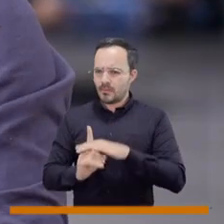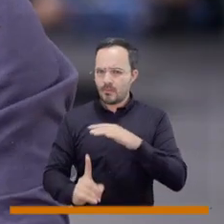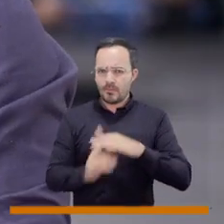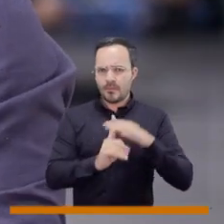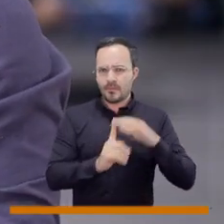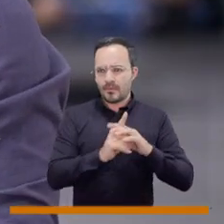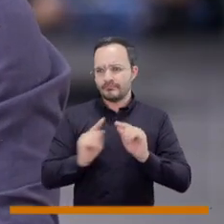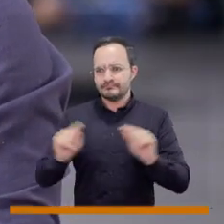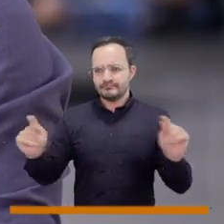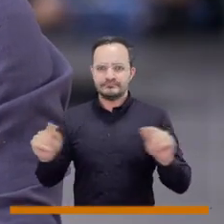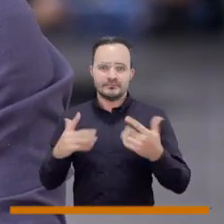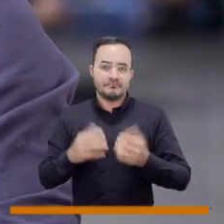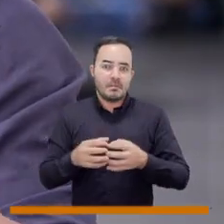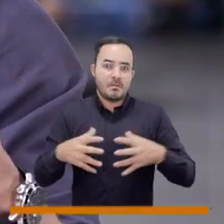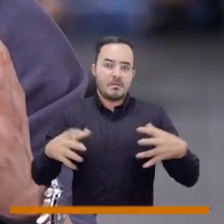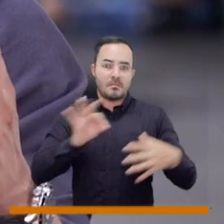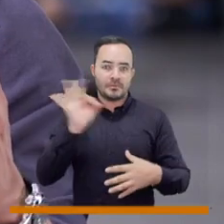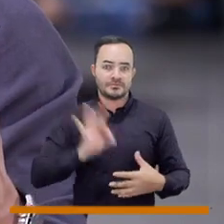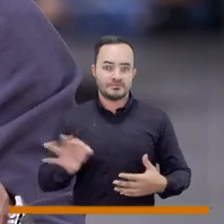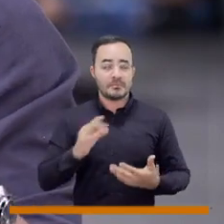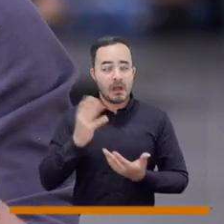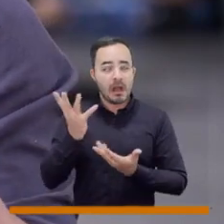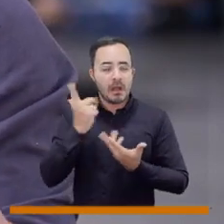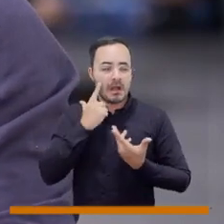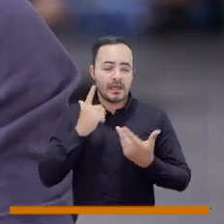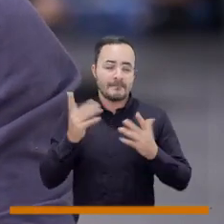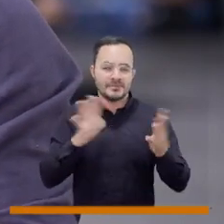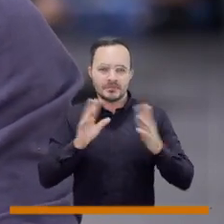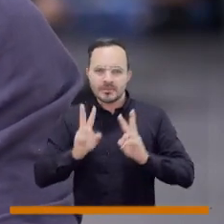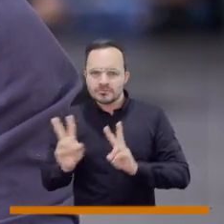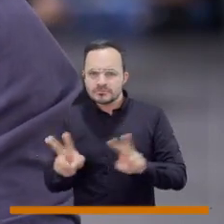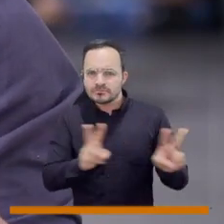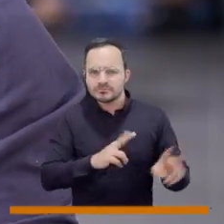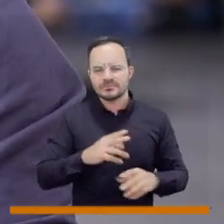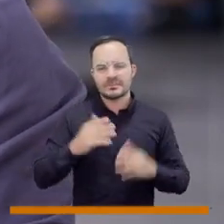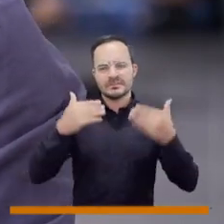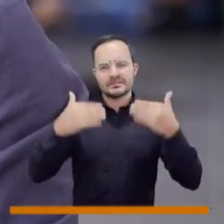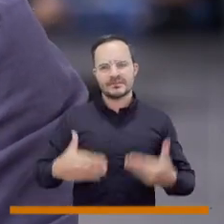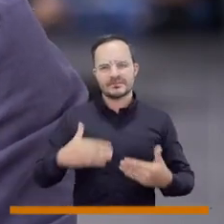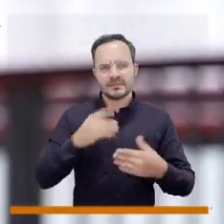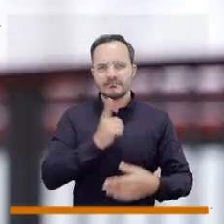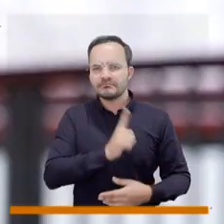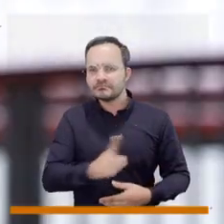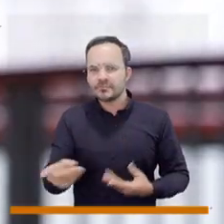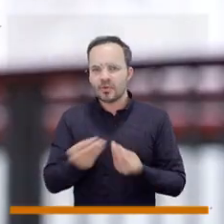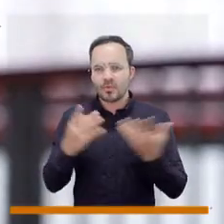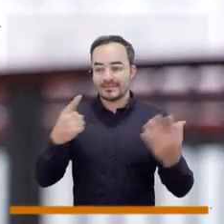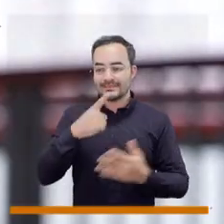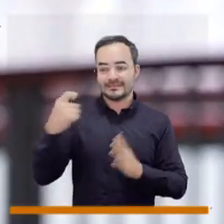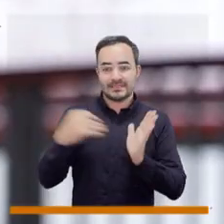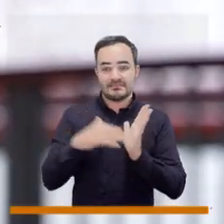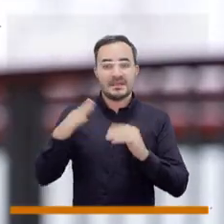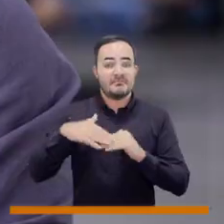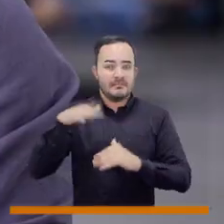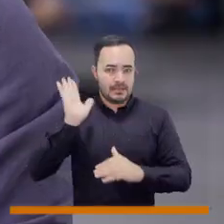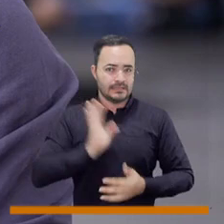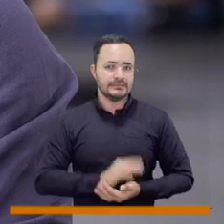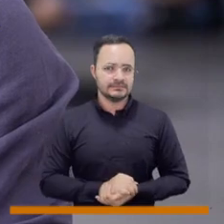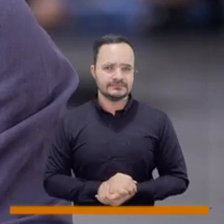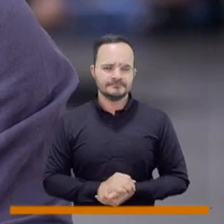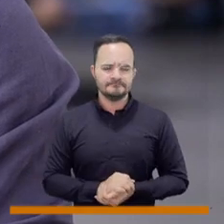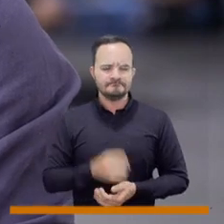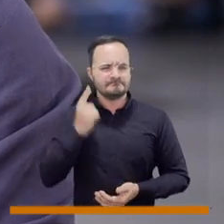cada vez esta población. Hoy se cree que en la ciudad de Medellín hay más de 100.000 personas en condición de discapacidad.